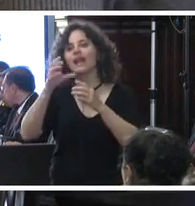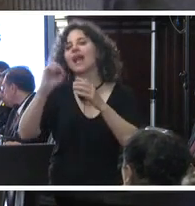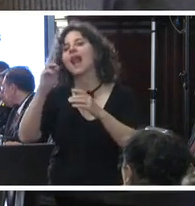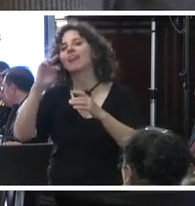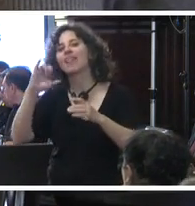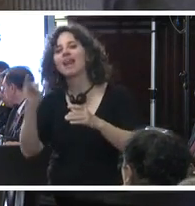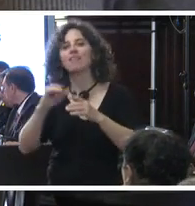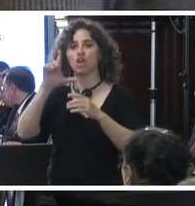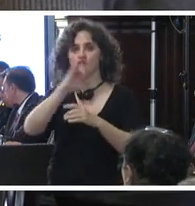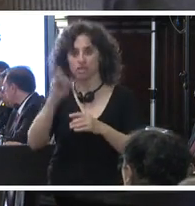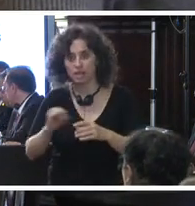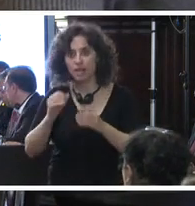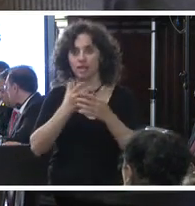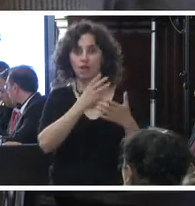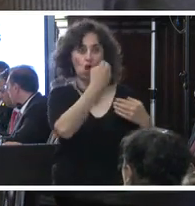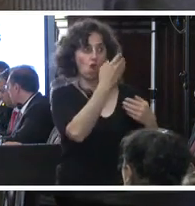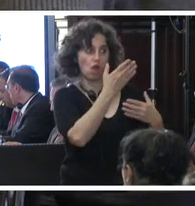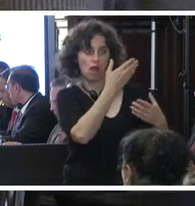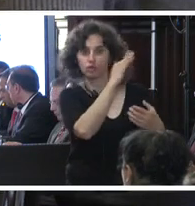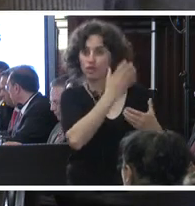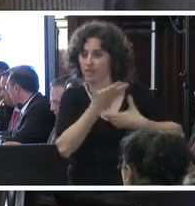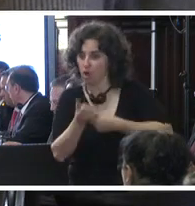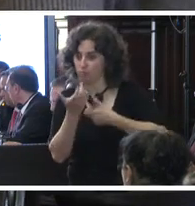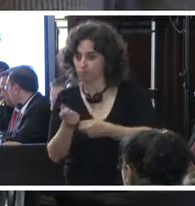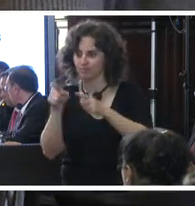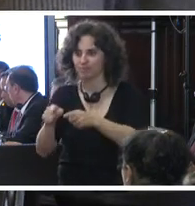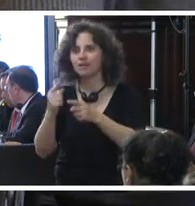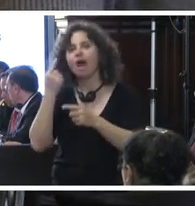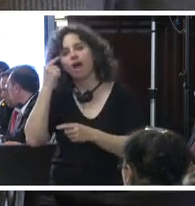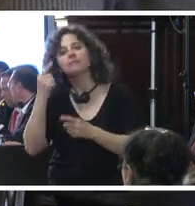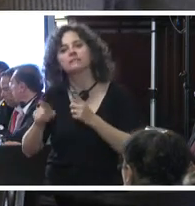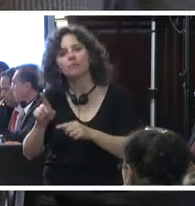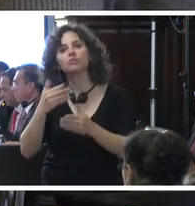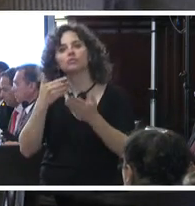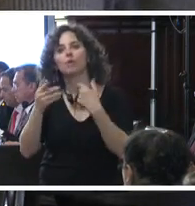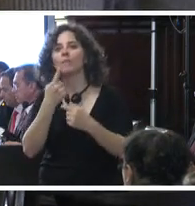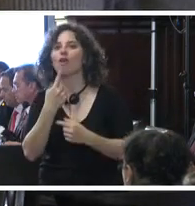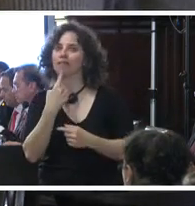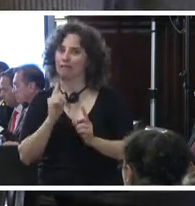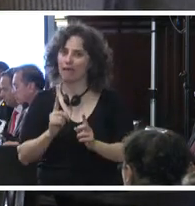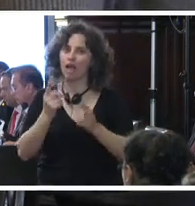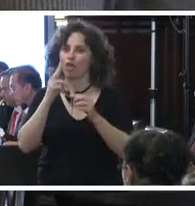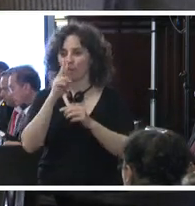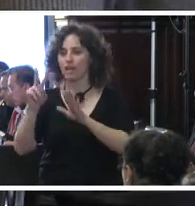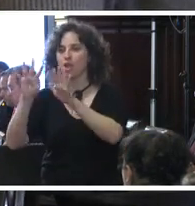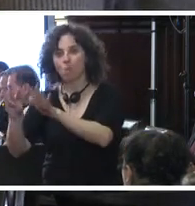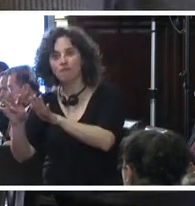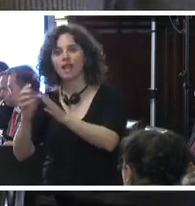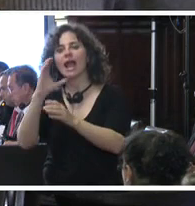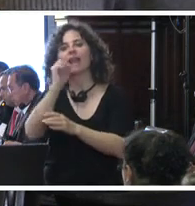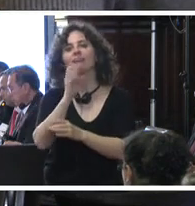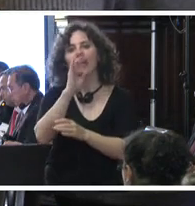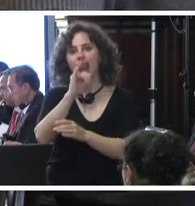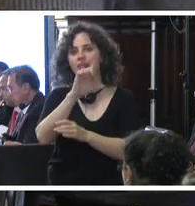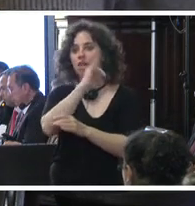la colaboración de las autoridades claves han sido elementos que nos llevan a hablar de política. A partir del 2009, el cartel de los